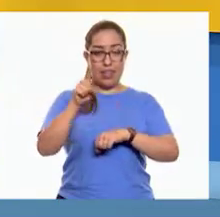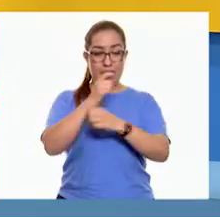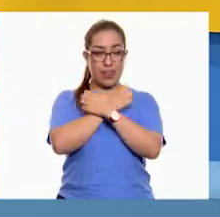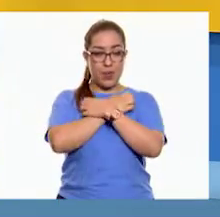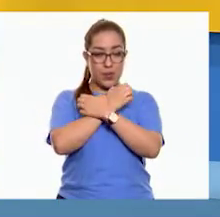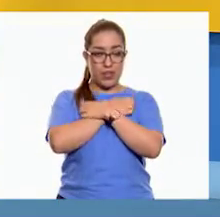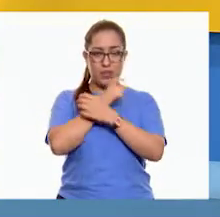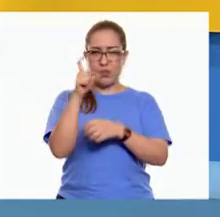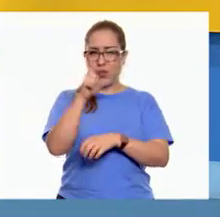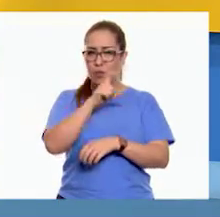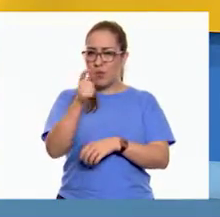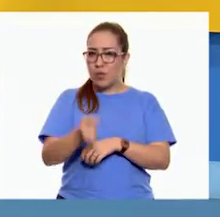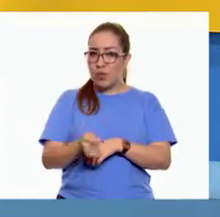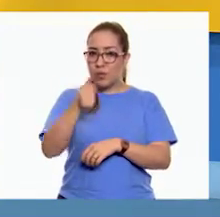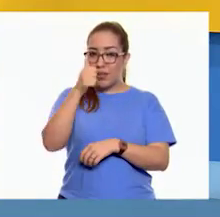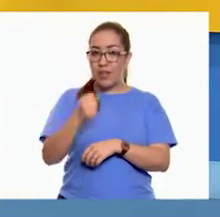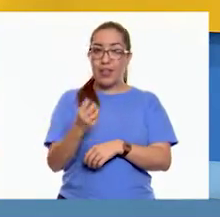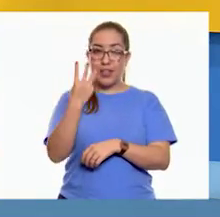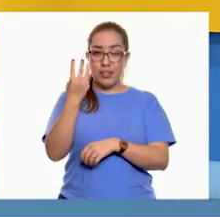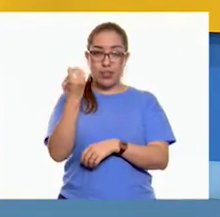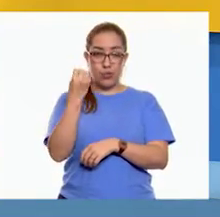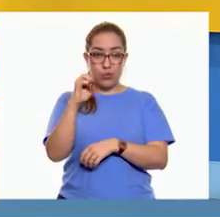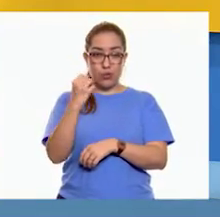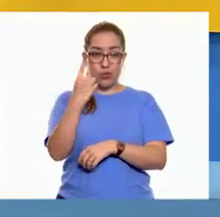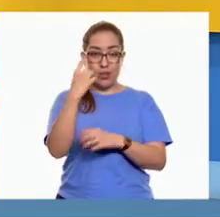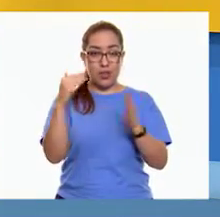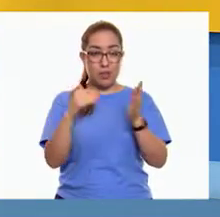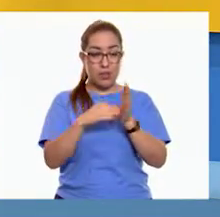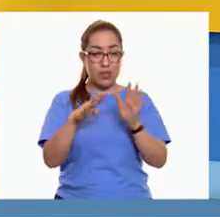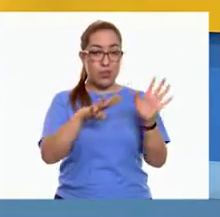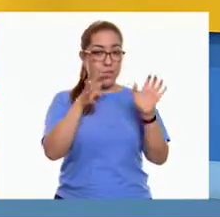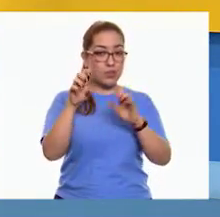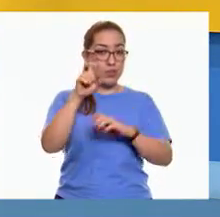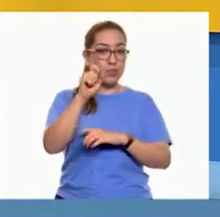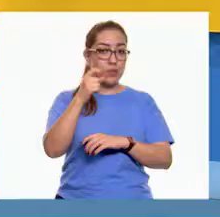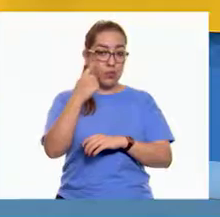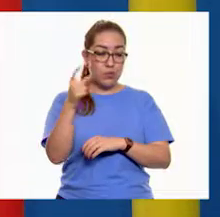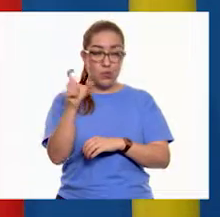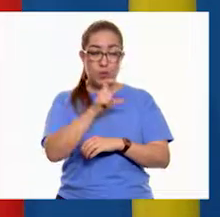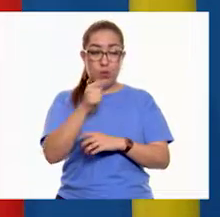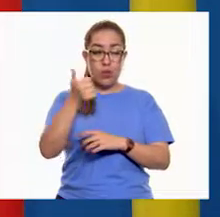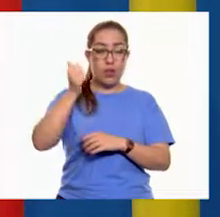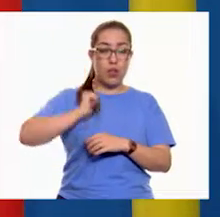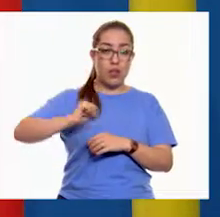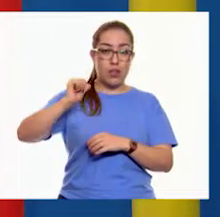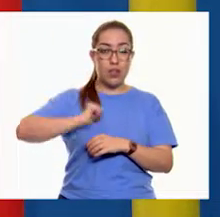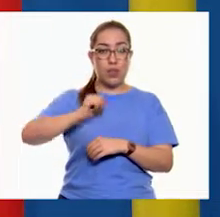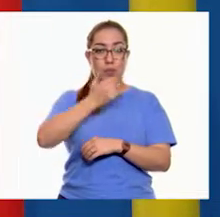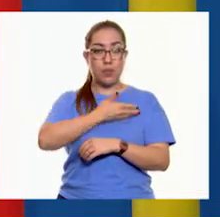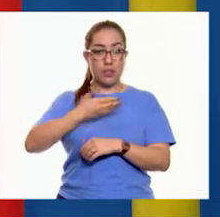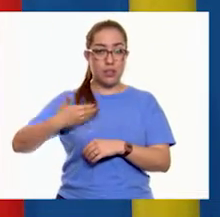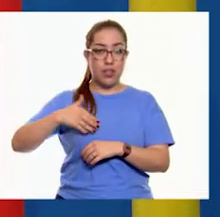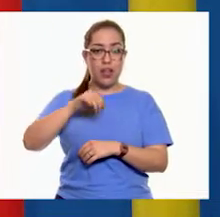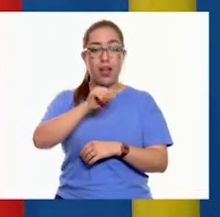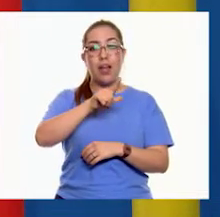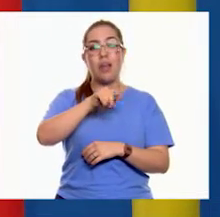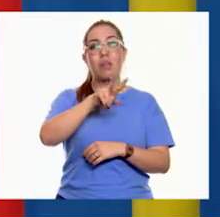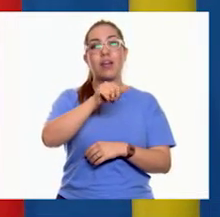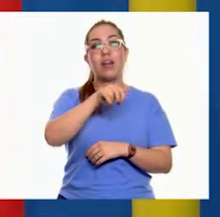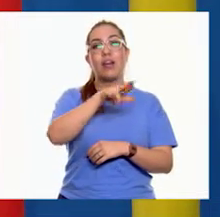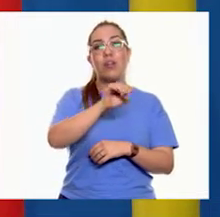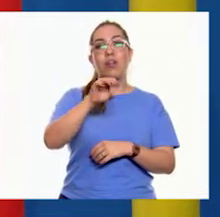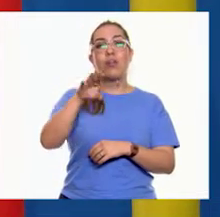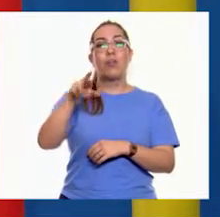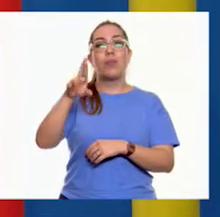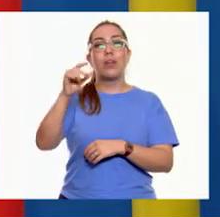establecida el 3 de octubre de 1921, durante el gobierno de Álvaro Obregón. Esta secretaría tenía como propósito